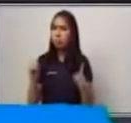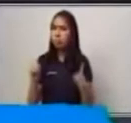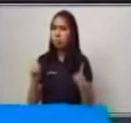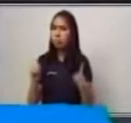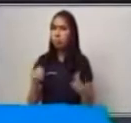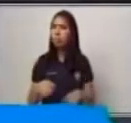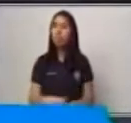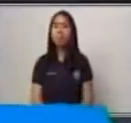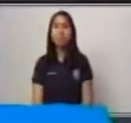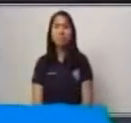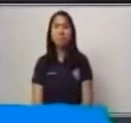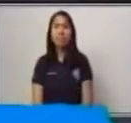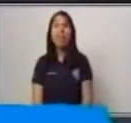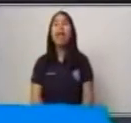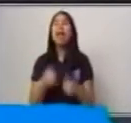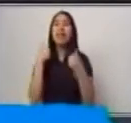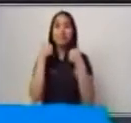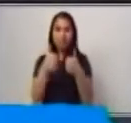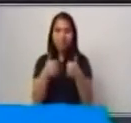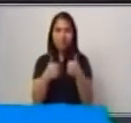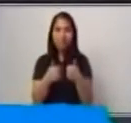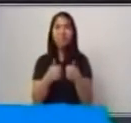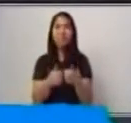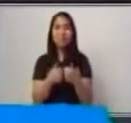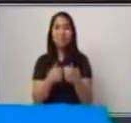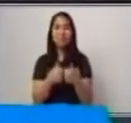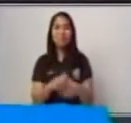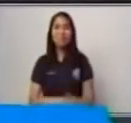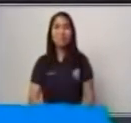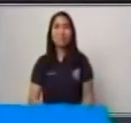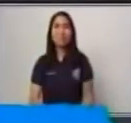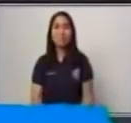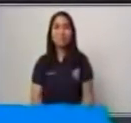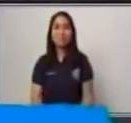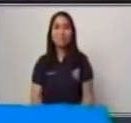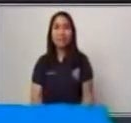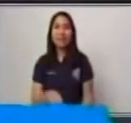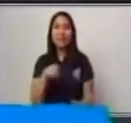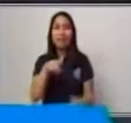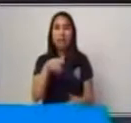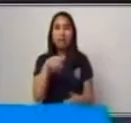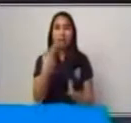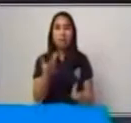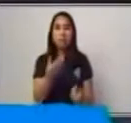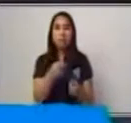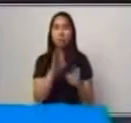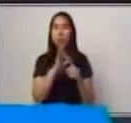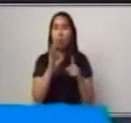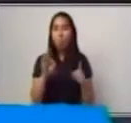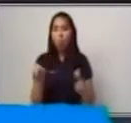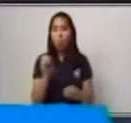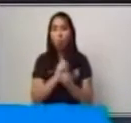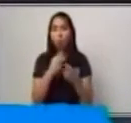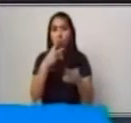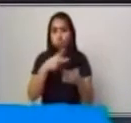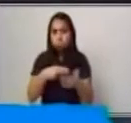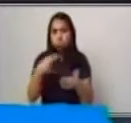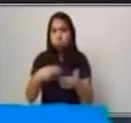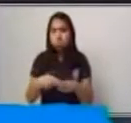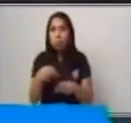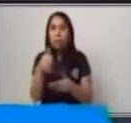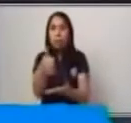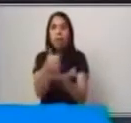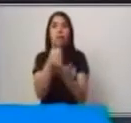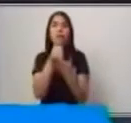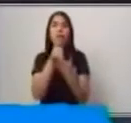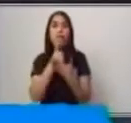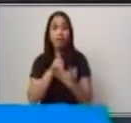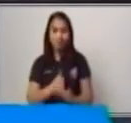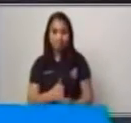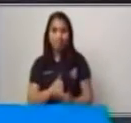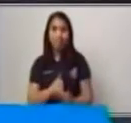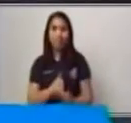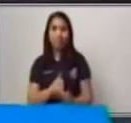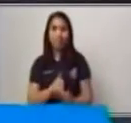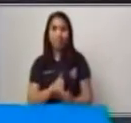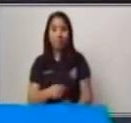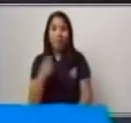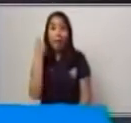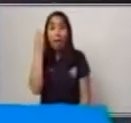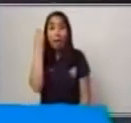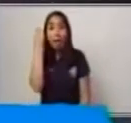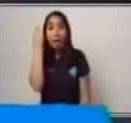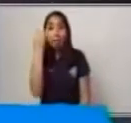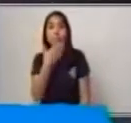Correcto, es la unidad lingüística con sentido completo. Y recuerda que la oración